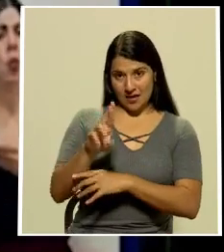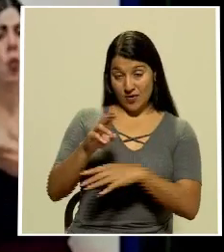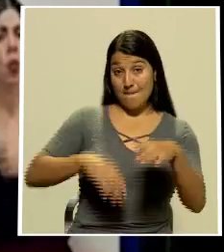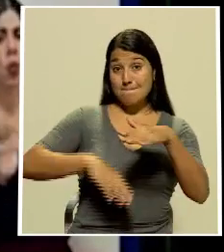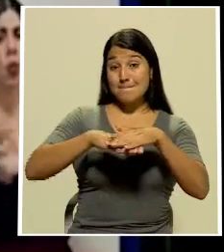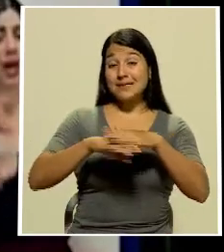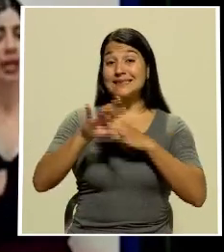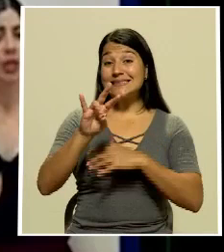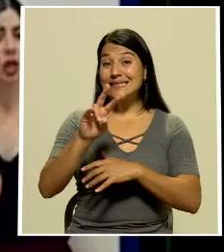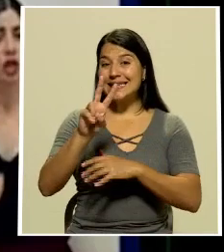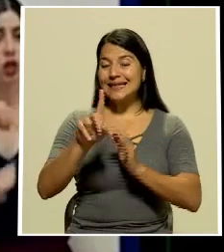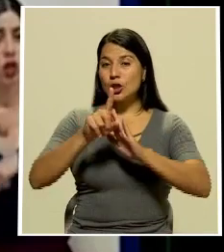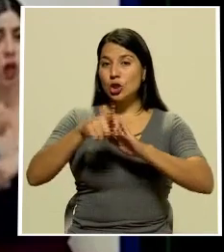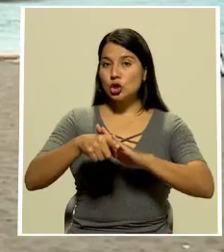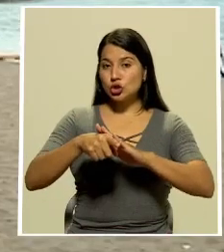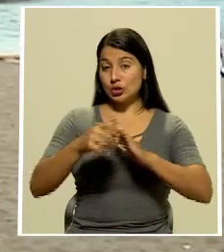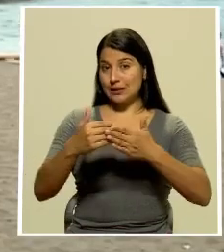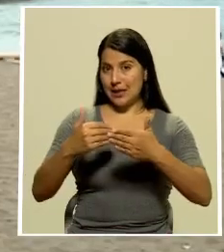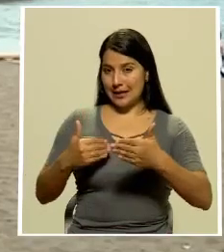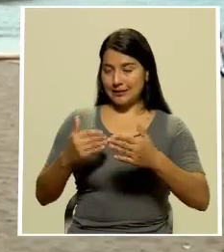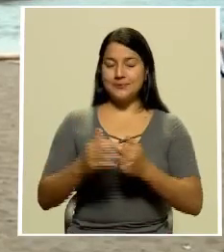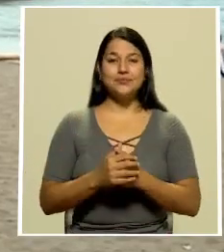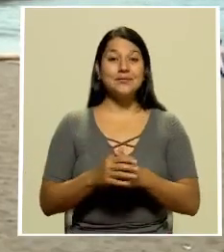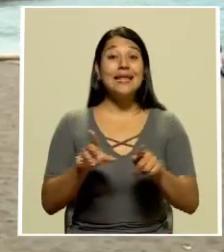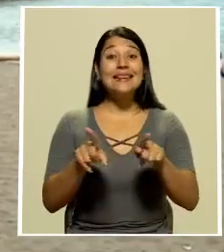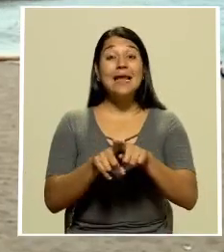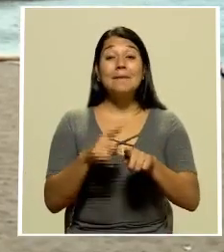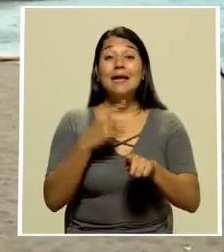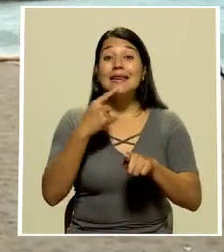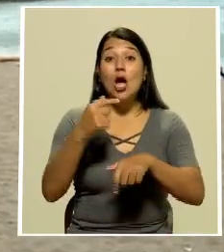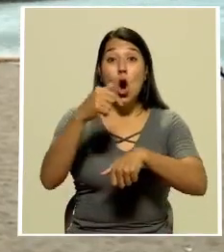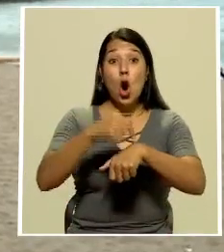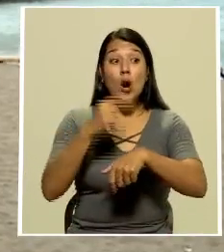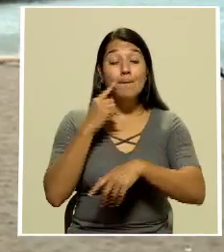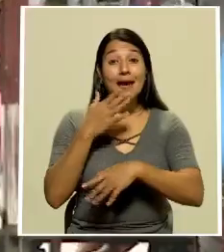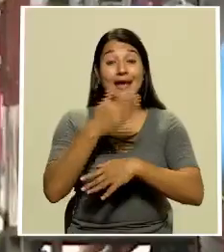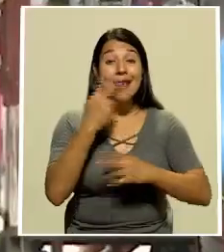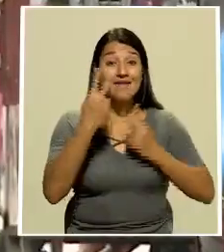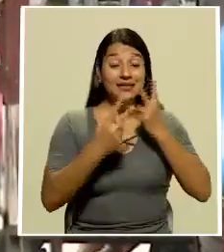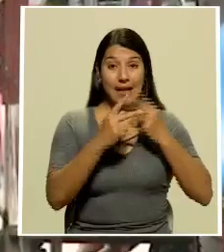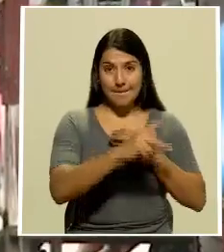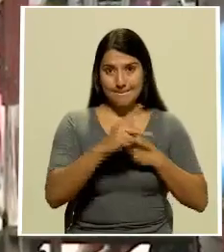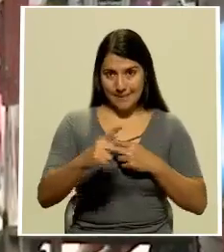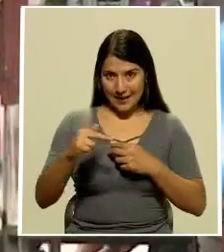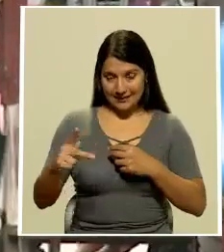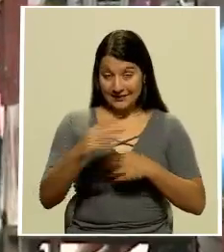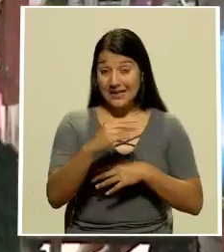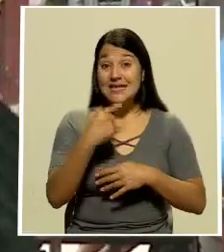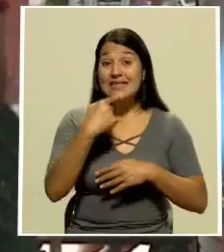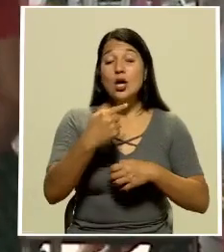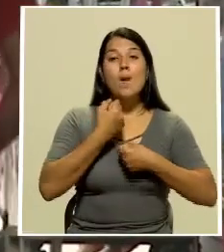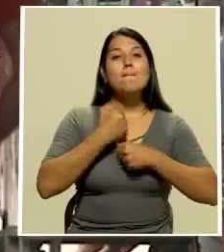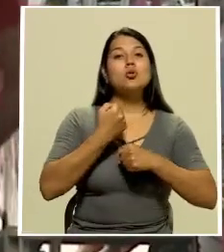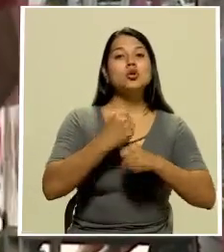72 horas antes de abordar el vuelo. Asimismo, recalcó que se amplía el horario de visitación en las playas y agregó que las